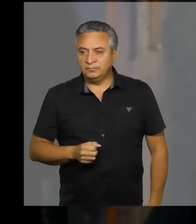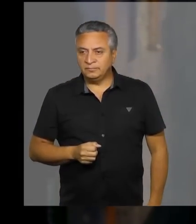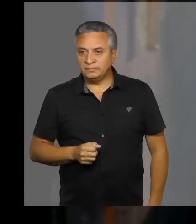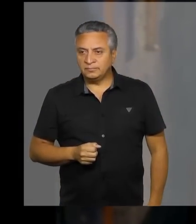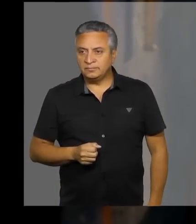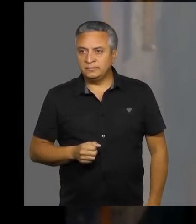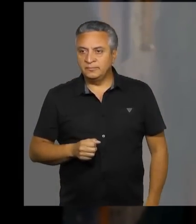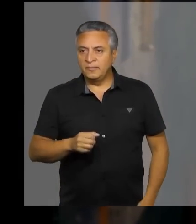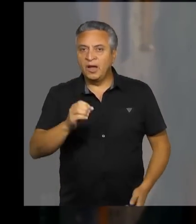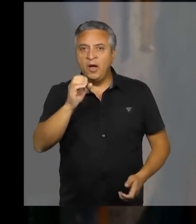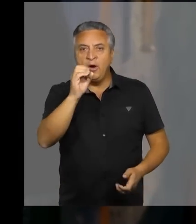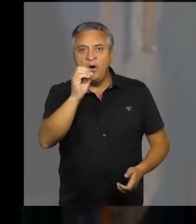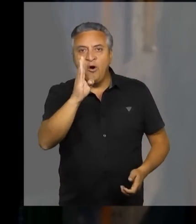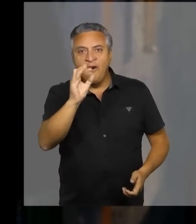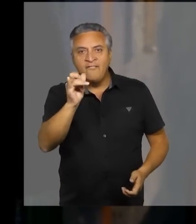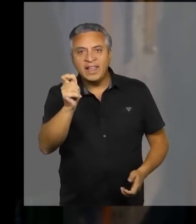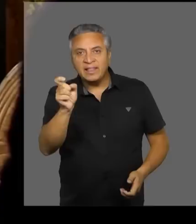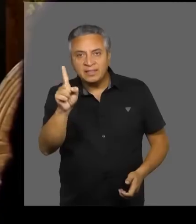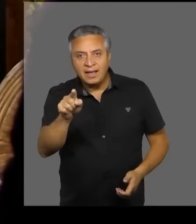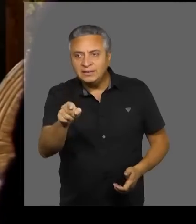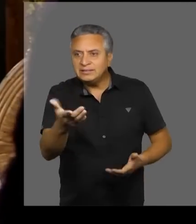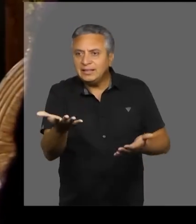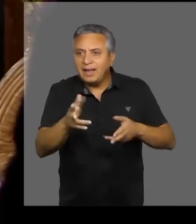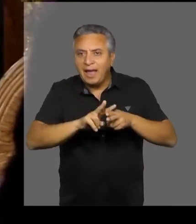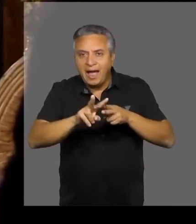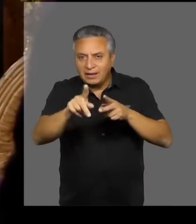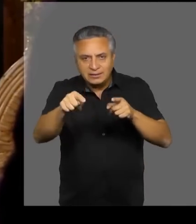Oleita, ¿qué está haciendo aquí?